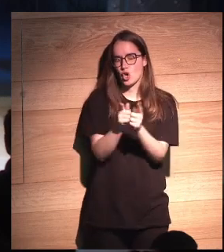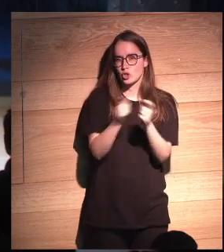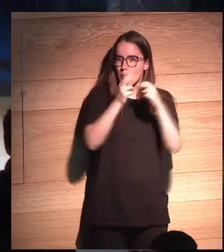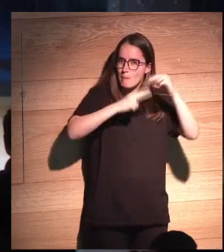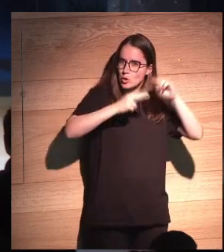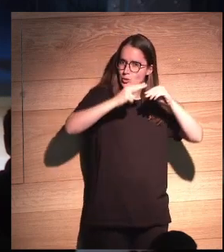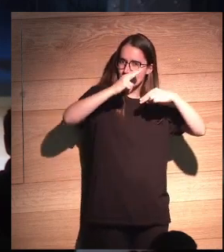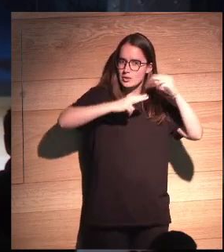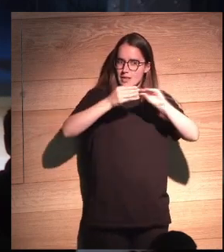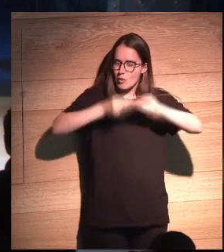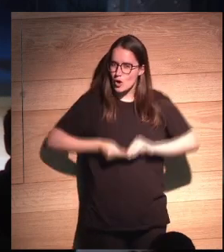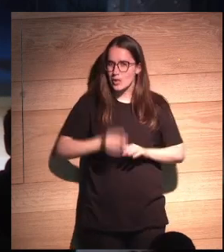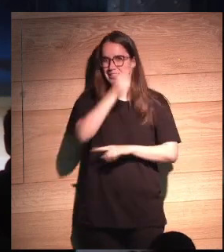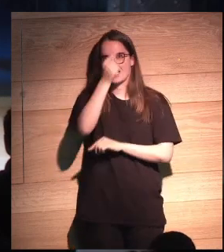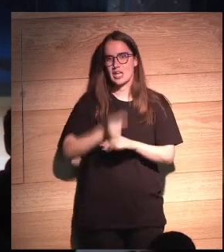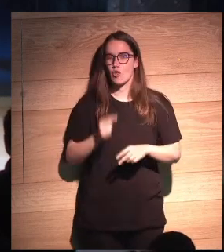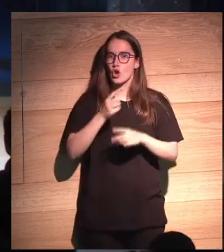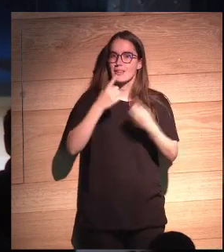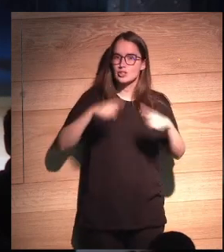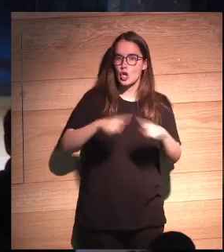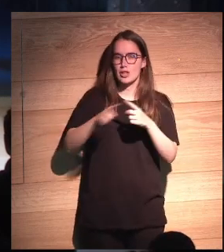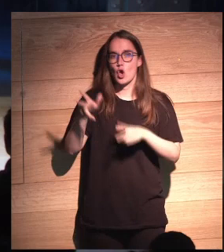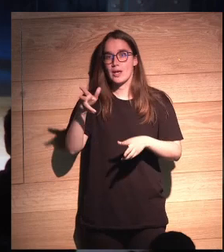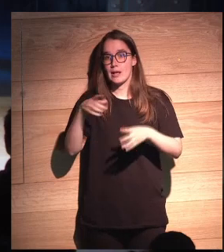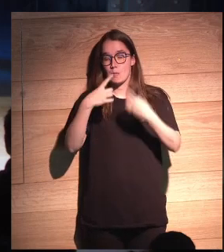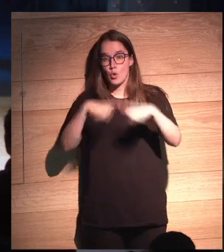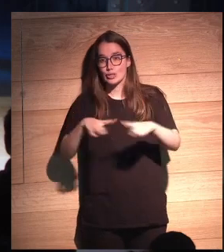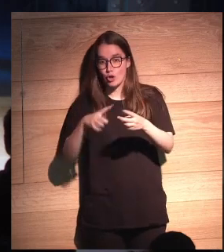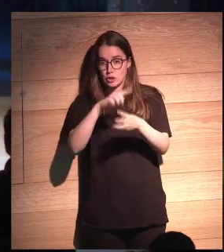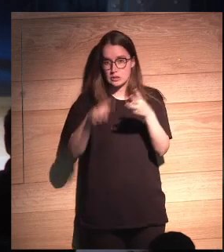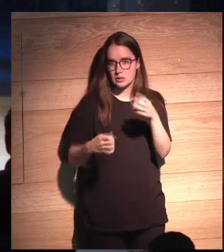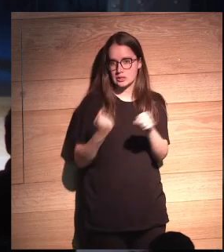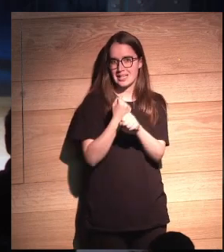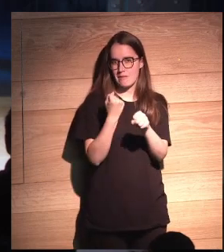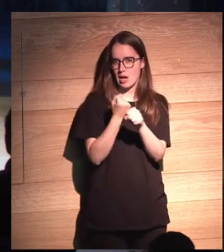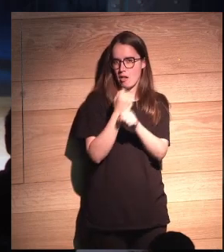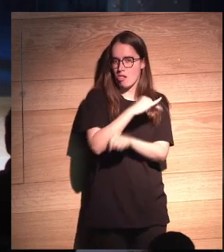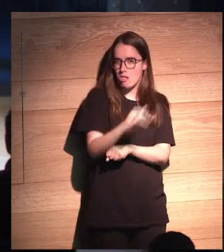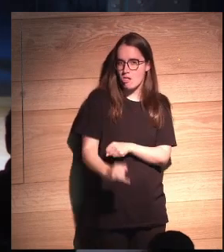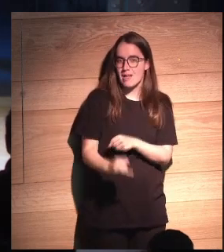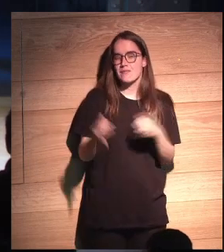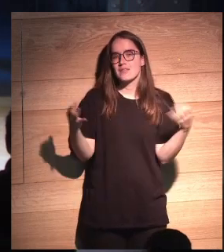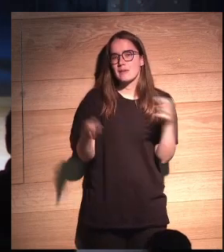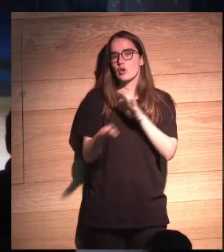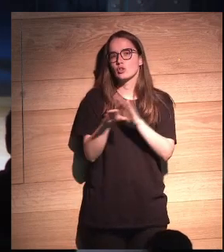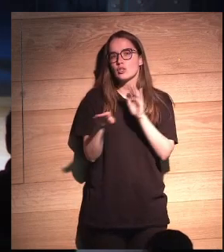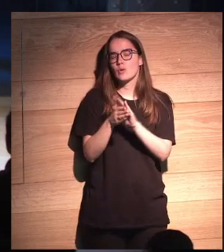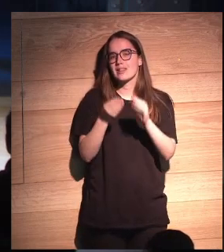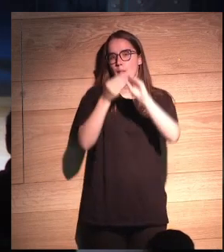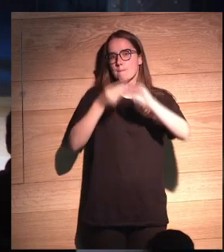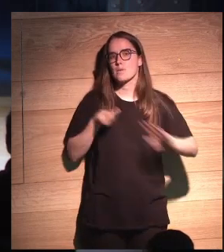montador, diseñador de sonido y músico tenían todos sus trabajos, y lo que tienes que seguir haciendo es de